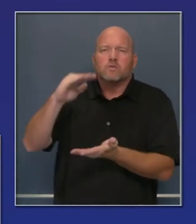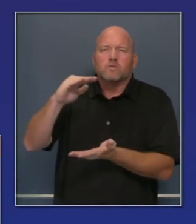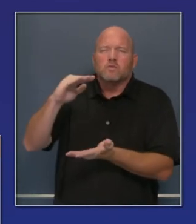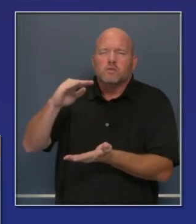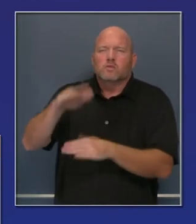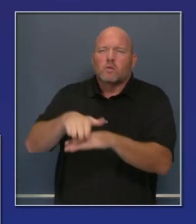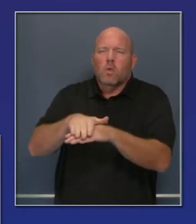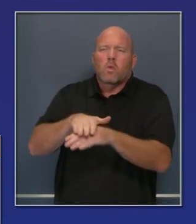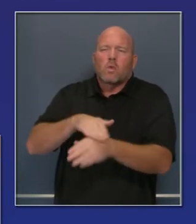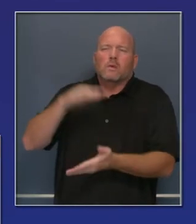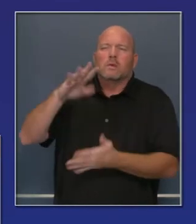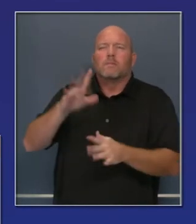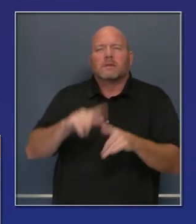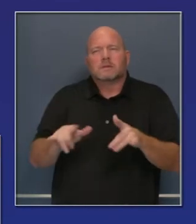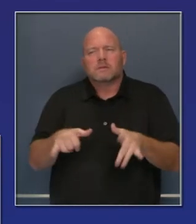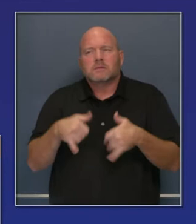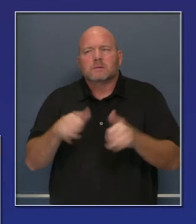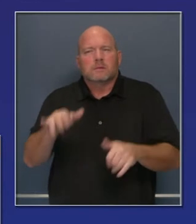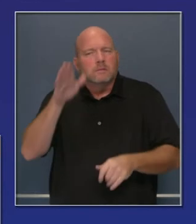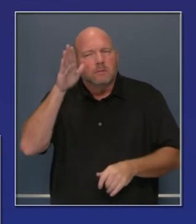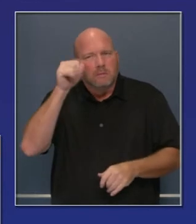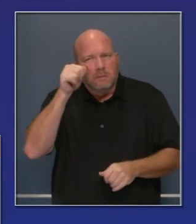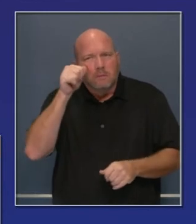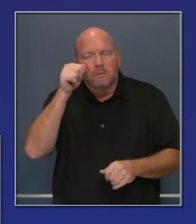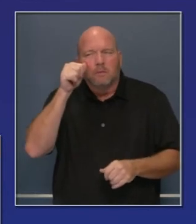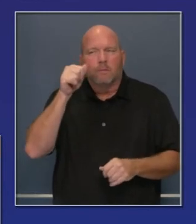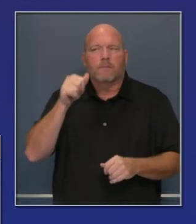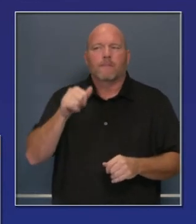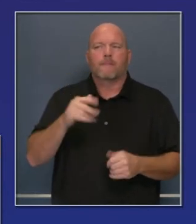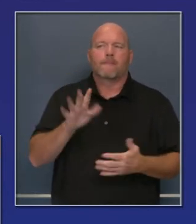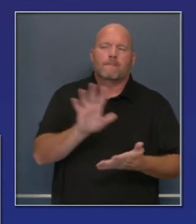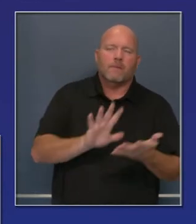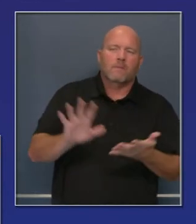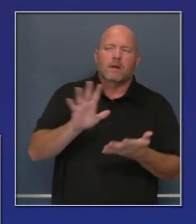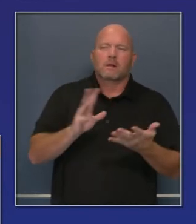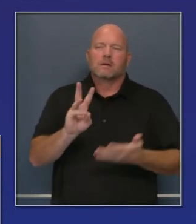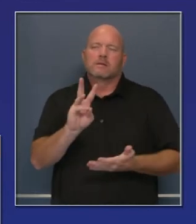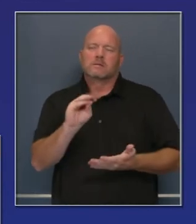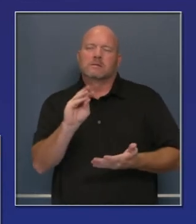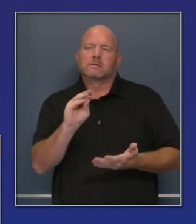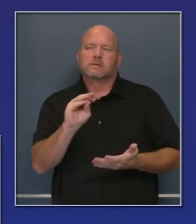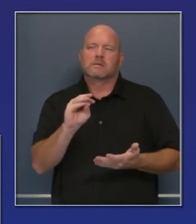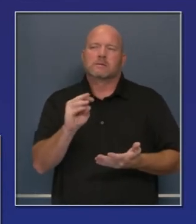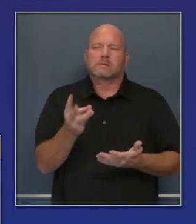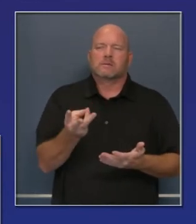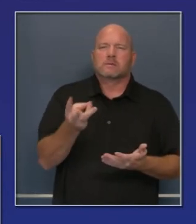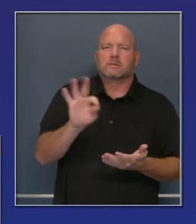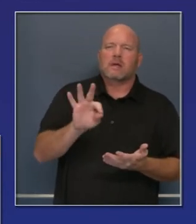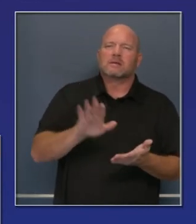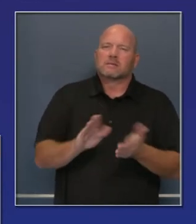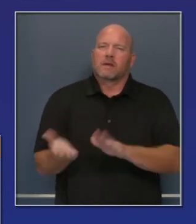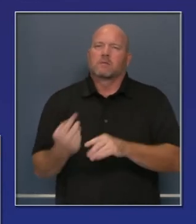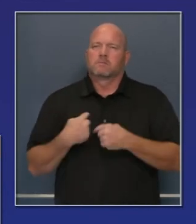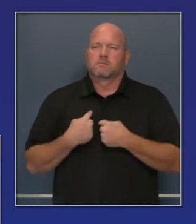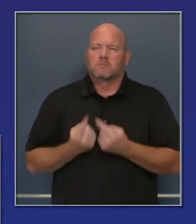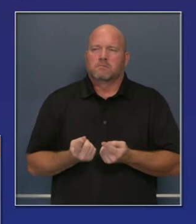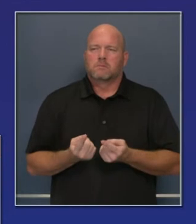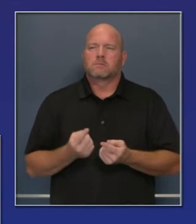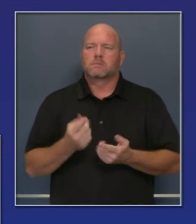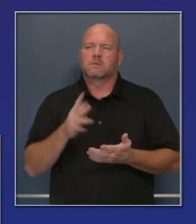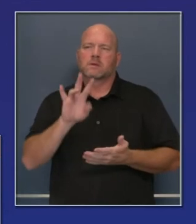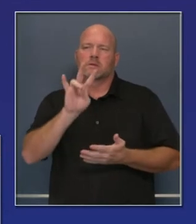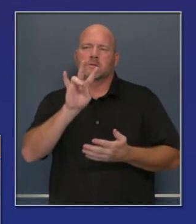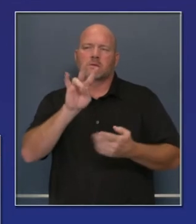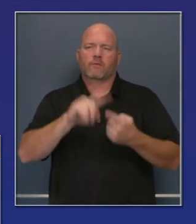a menguar también, es alentador. Y estamos a 60 de 69 muertes